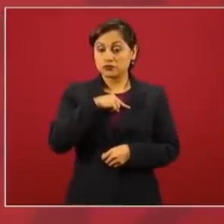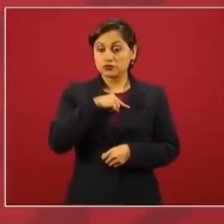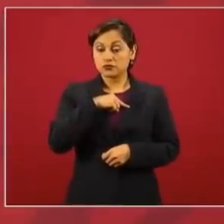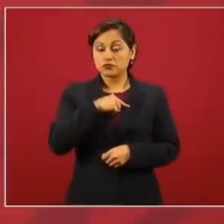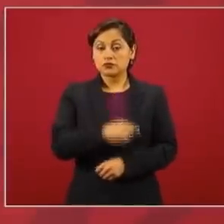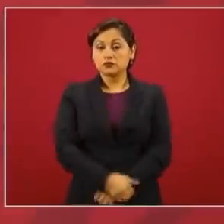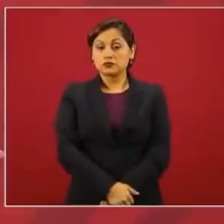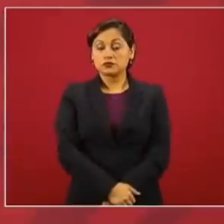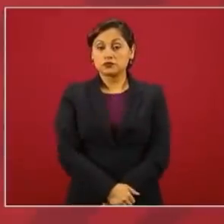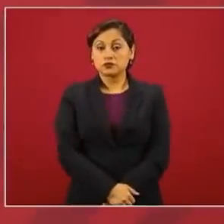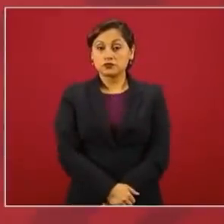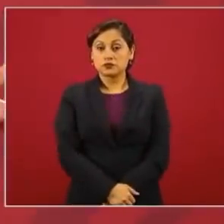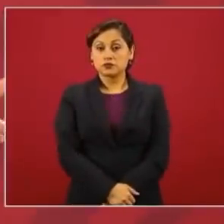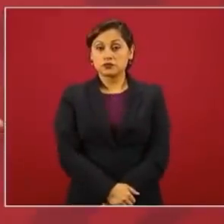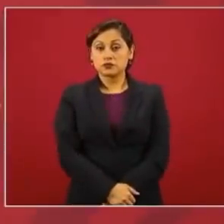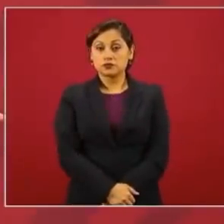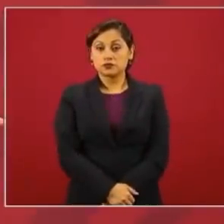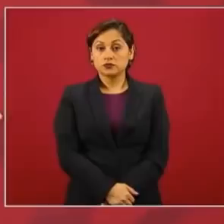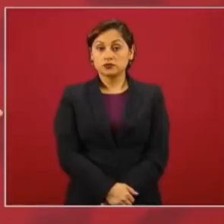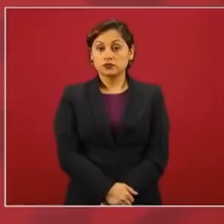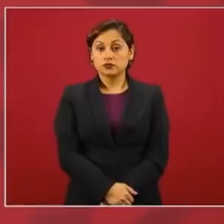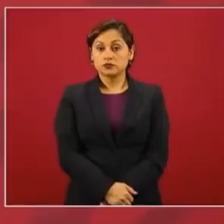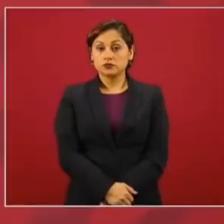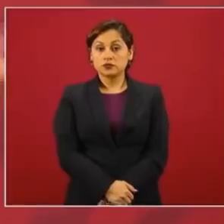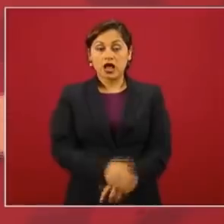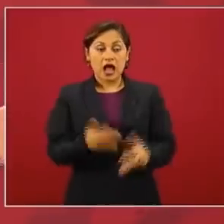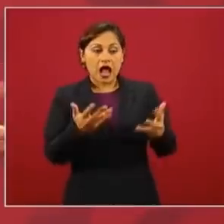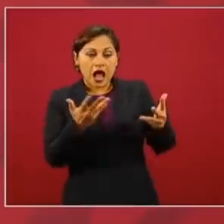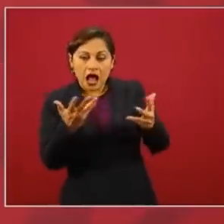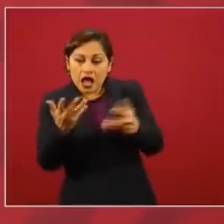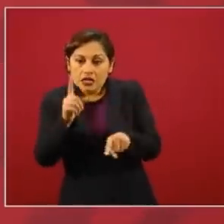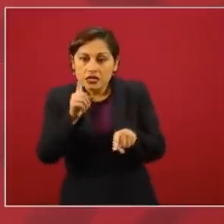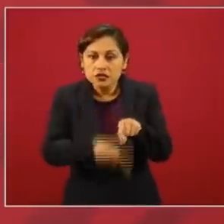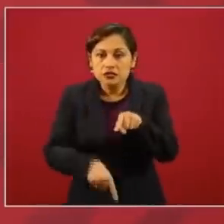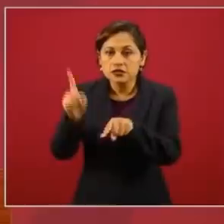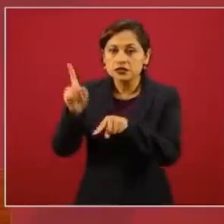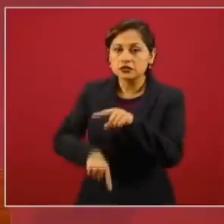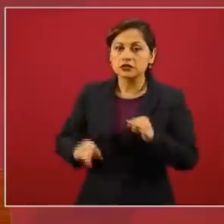hecho nada prácticamente para eliminarlas.